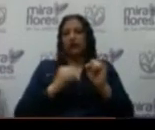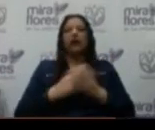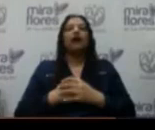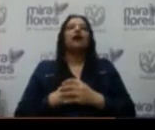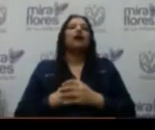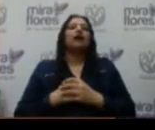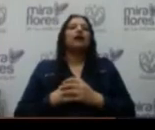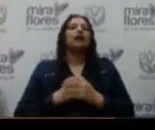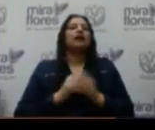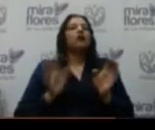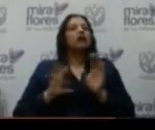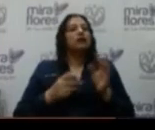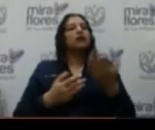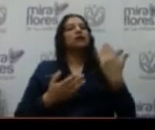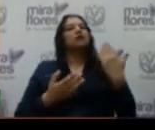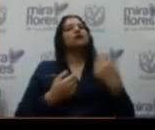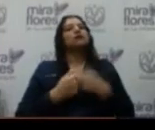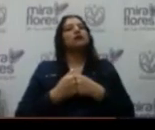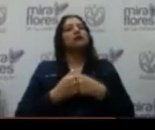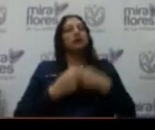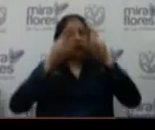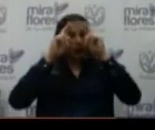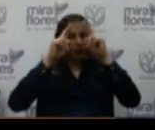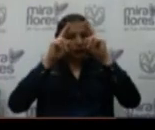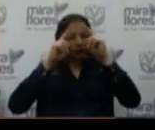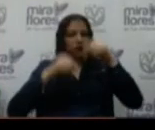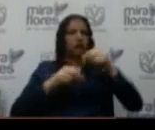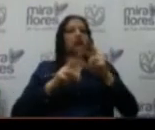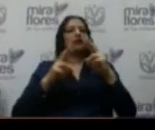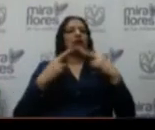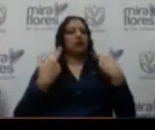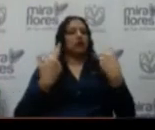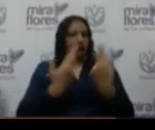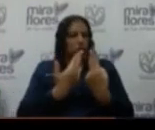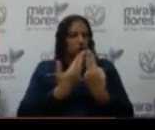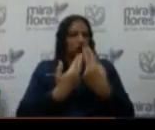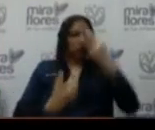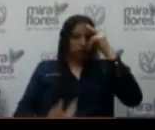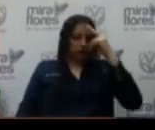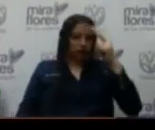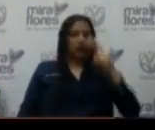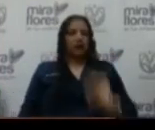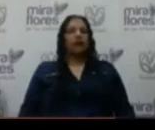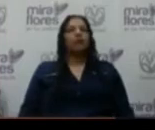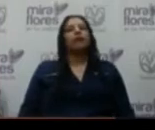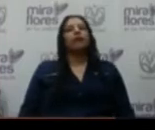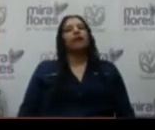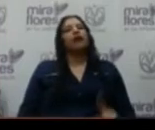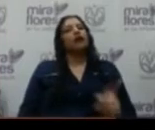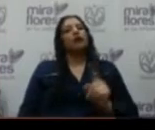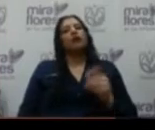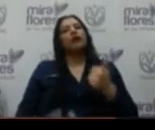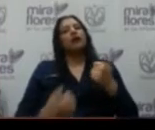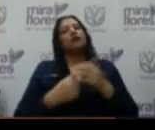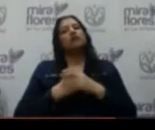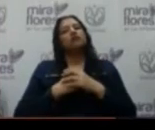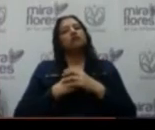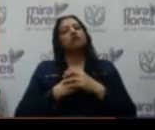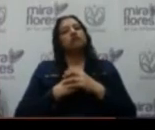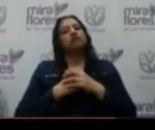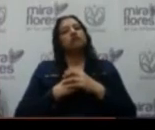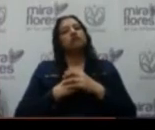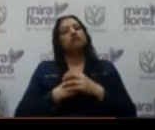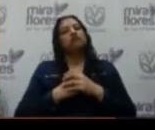mencionado de alguna manera, dentro del marco de esta sesión solemne, que no es más que un alto en el camino